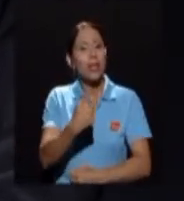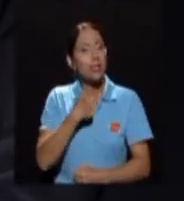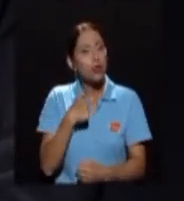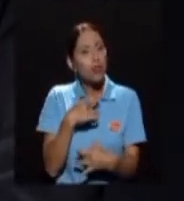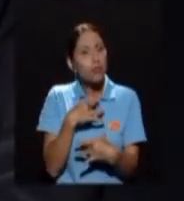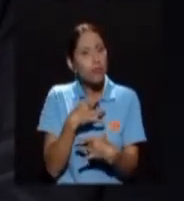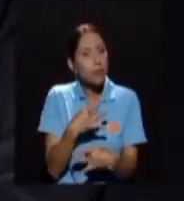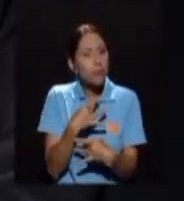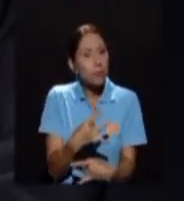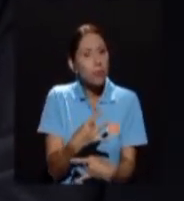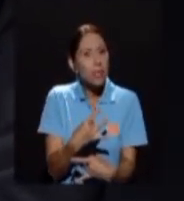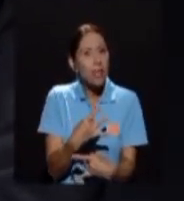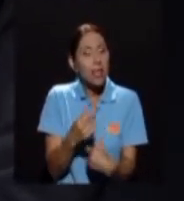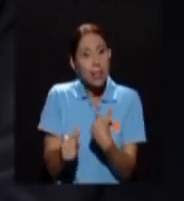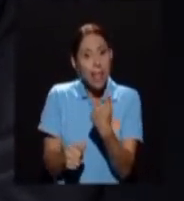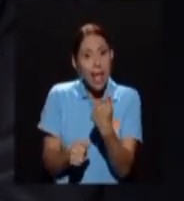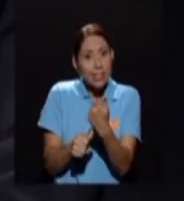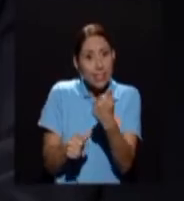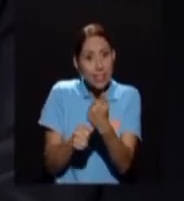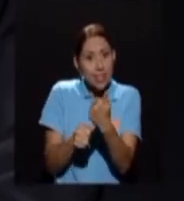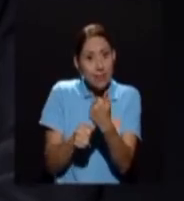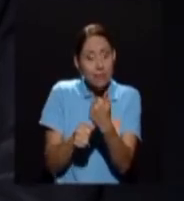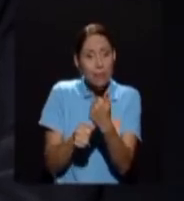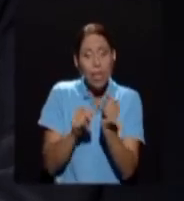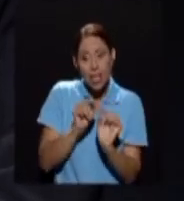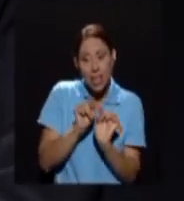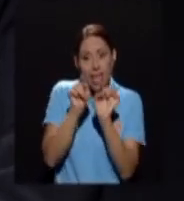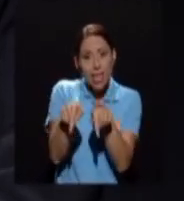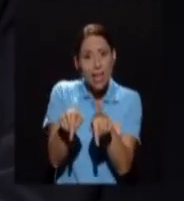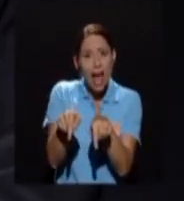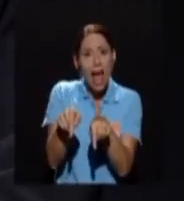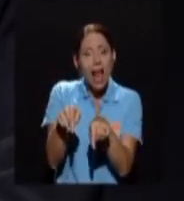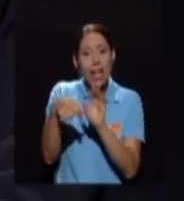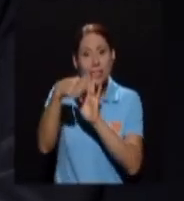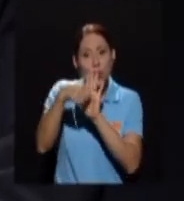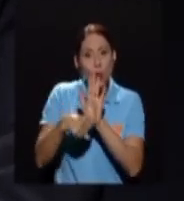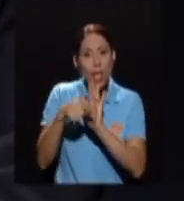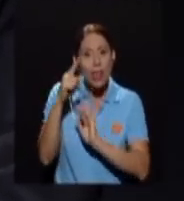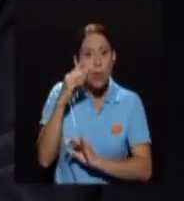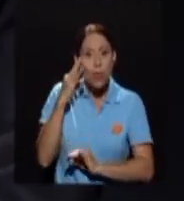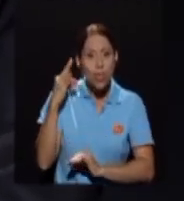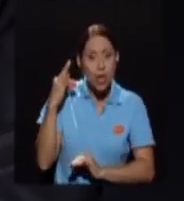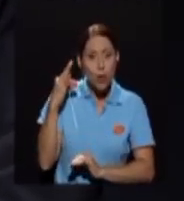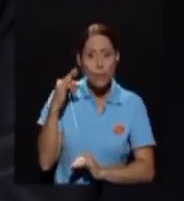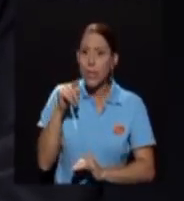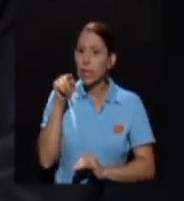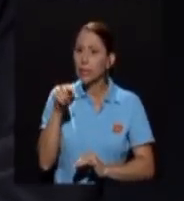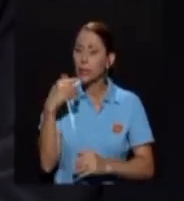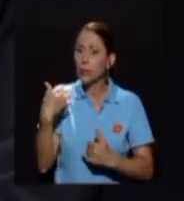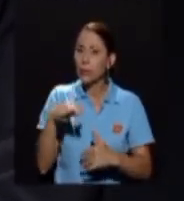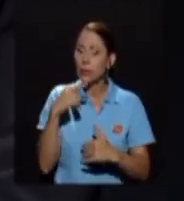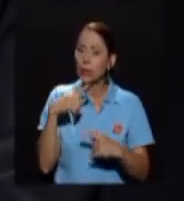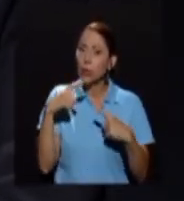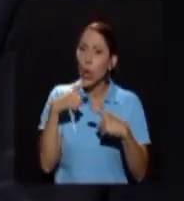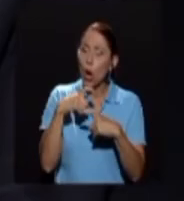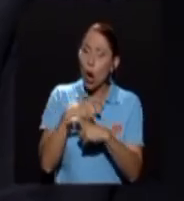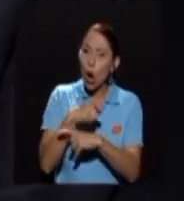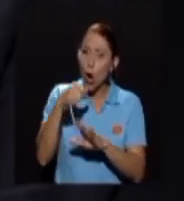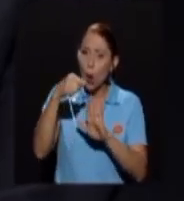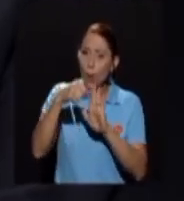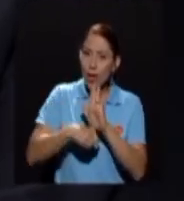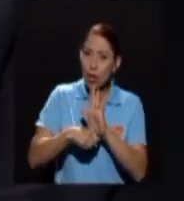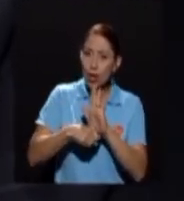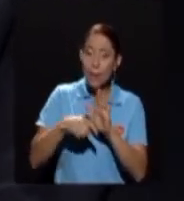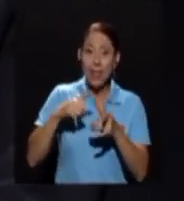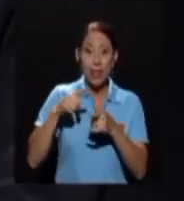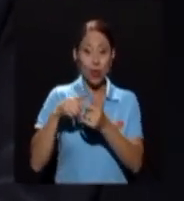interés de asistir a la cirugía de un tío. Una cirugía muy compleja, ¿verdad? Y entonces el